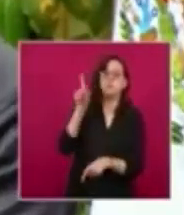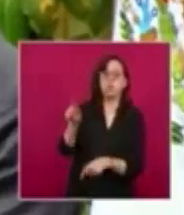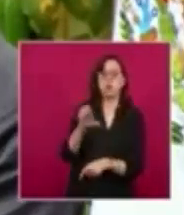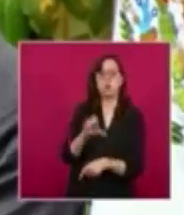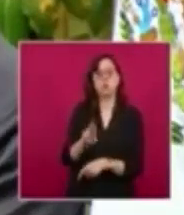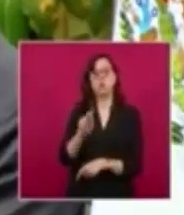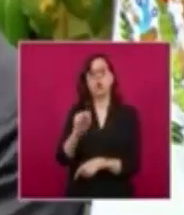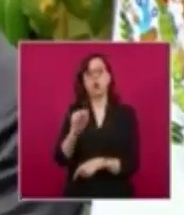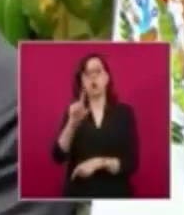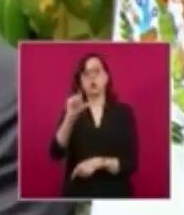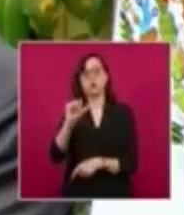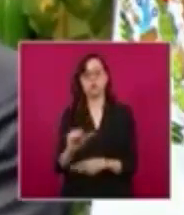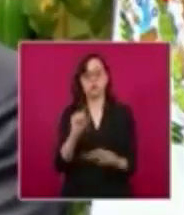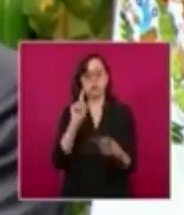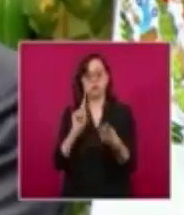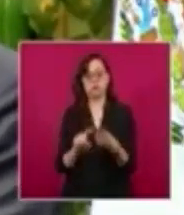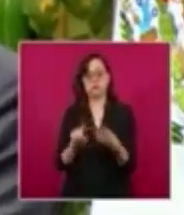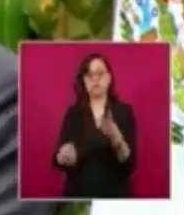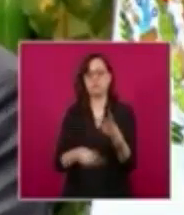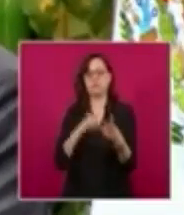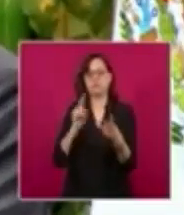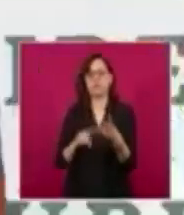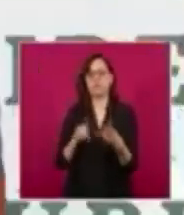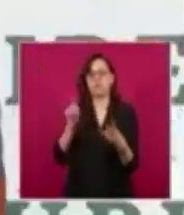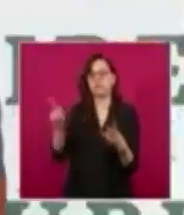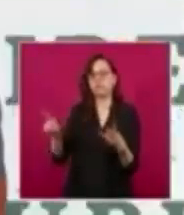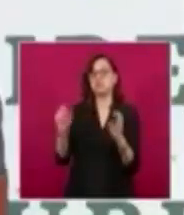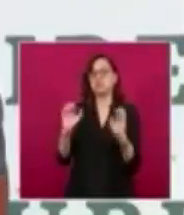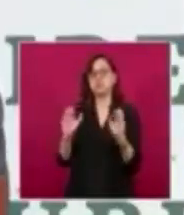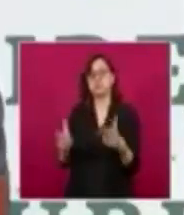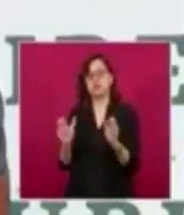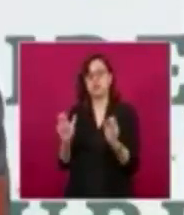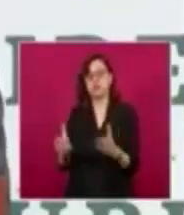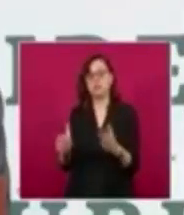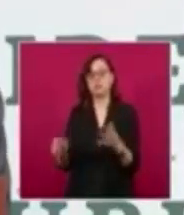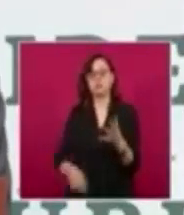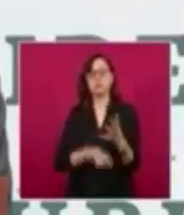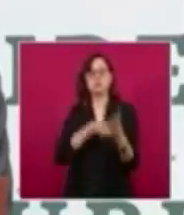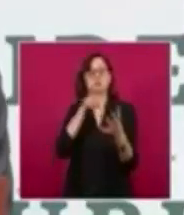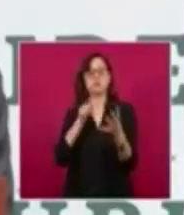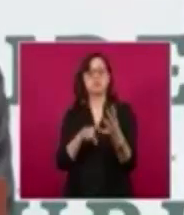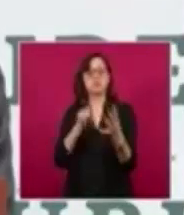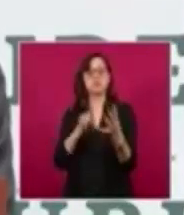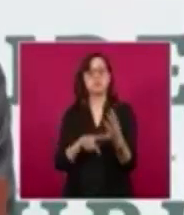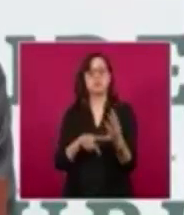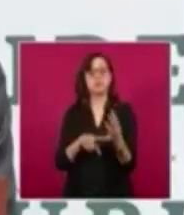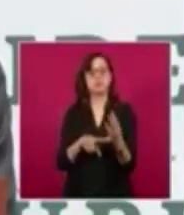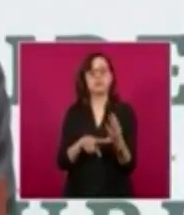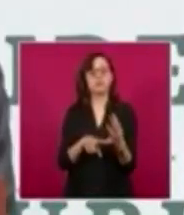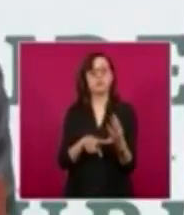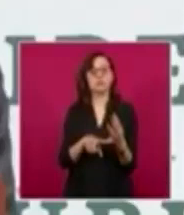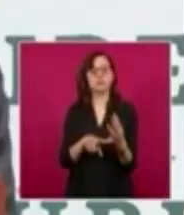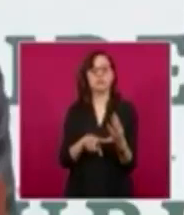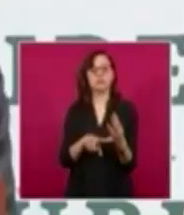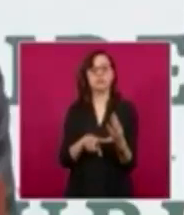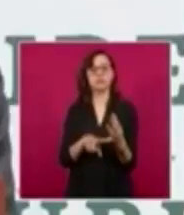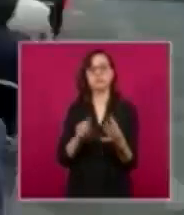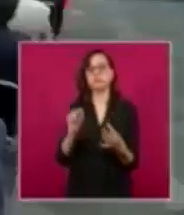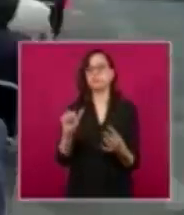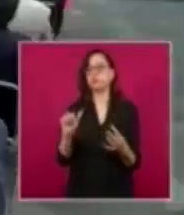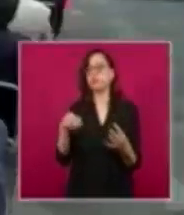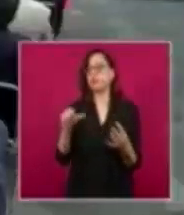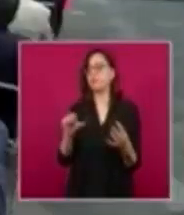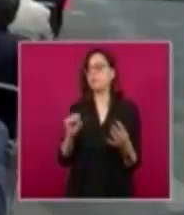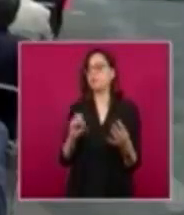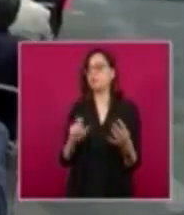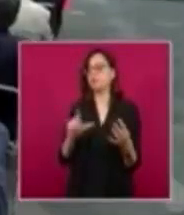Bueno, eso, como siempre ha dicho, que pues el movimiento de los padres de niños con cáncer, sí, es